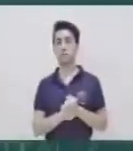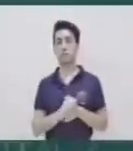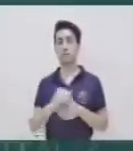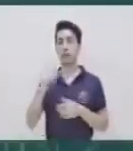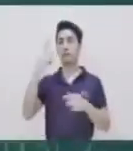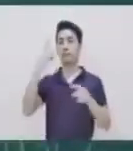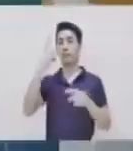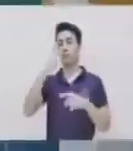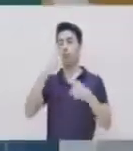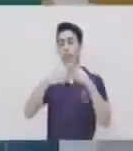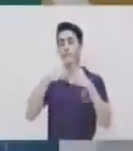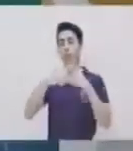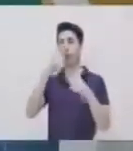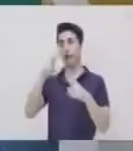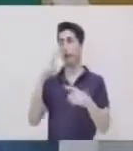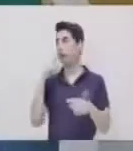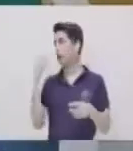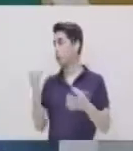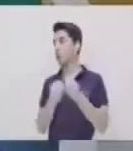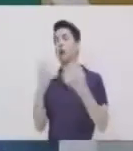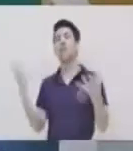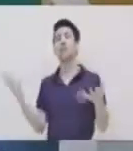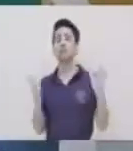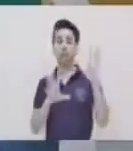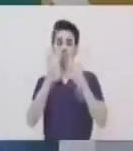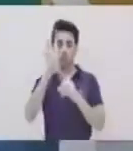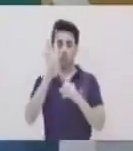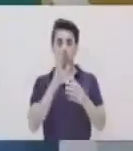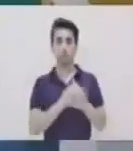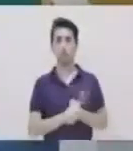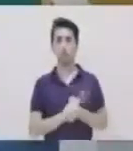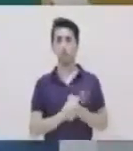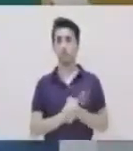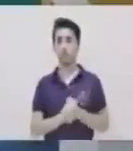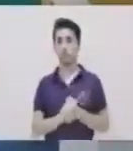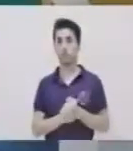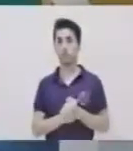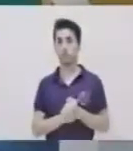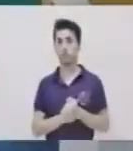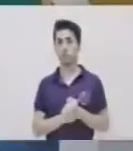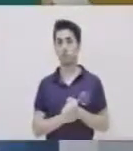por N. ¿Cuántos datos son? Son 14.